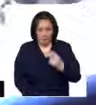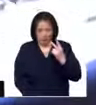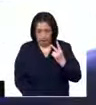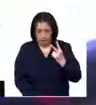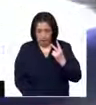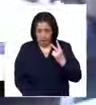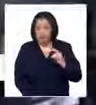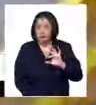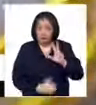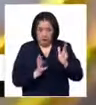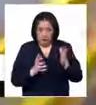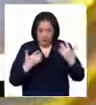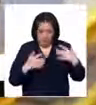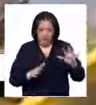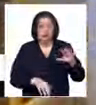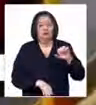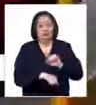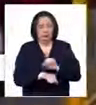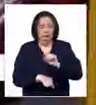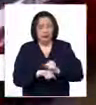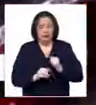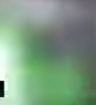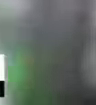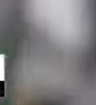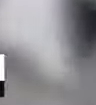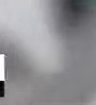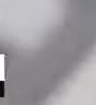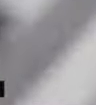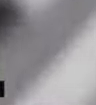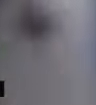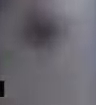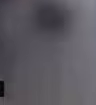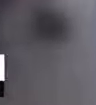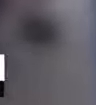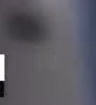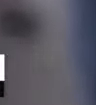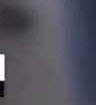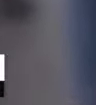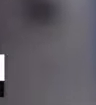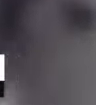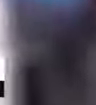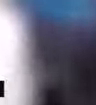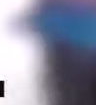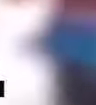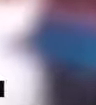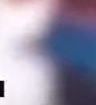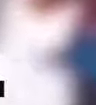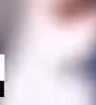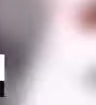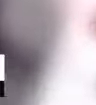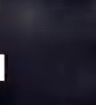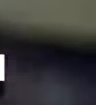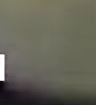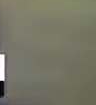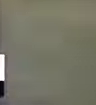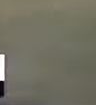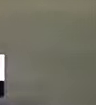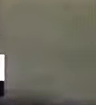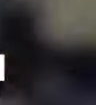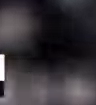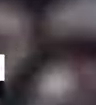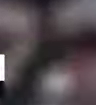que se encuentran ya en la de Pinqui de San Miguel y Magdalena. Ambos sujetos fueron puestos a disposición de las autoridades para